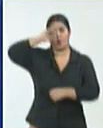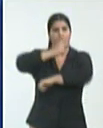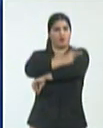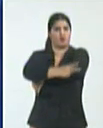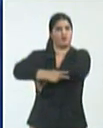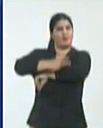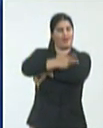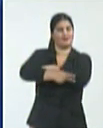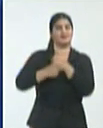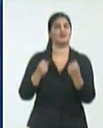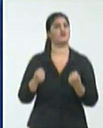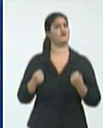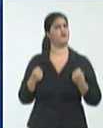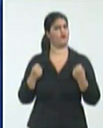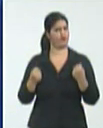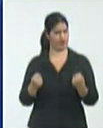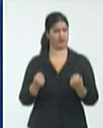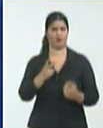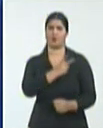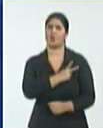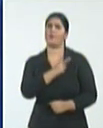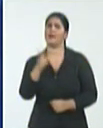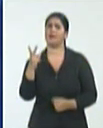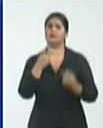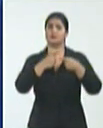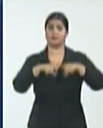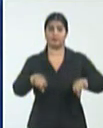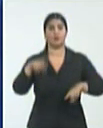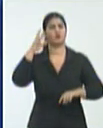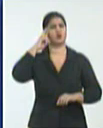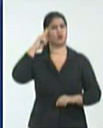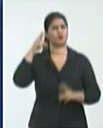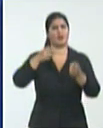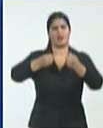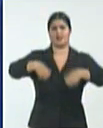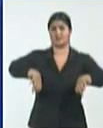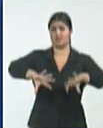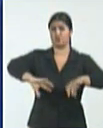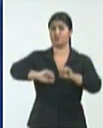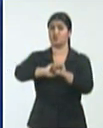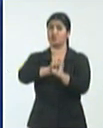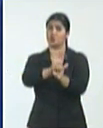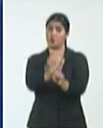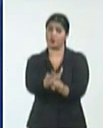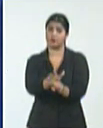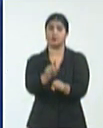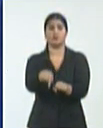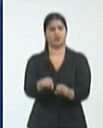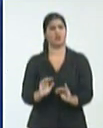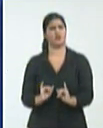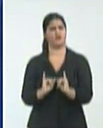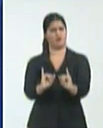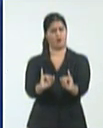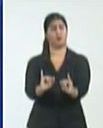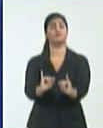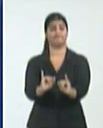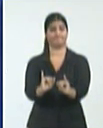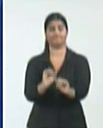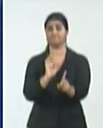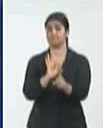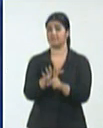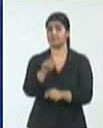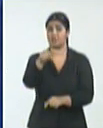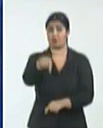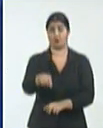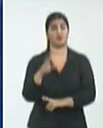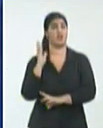viviendo. Y digo esto por los indicadores que vamos a explicar a partir de aquí y que en